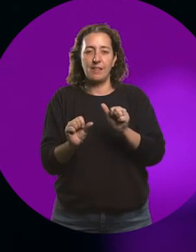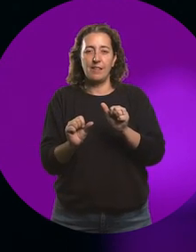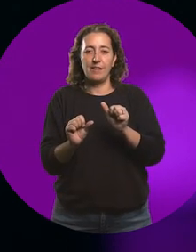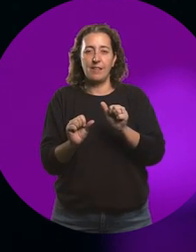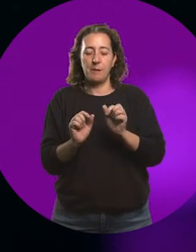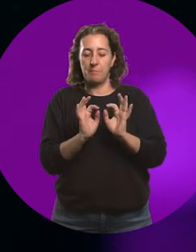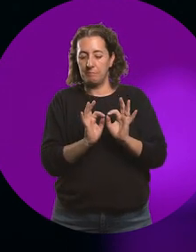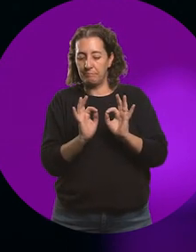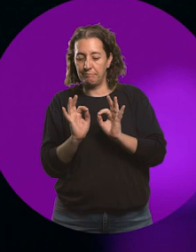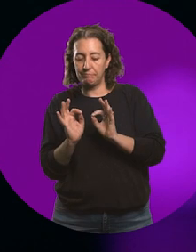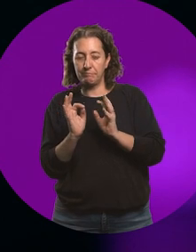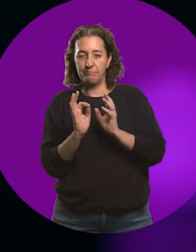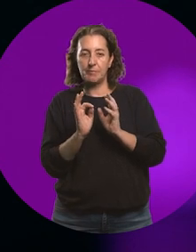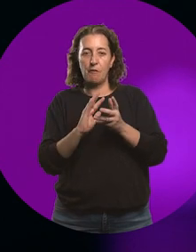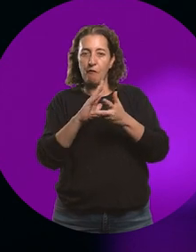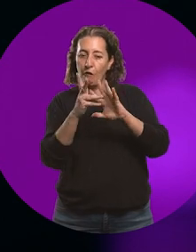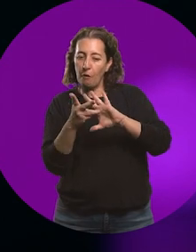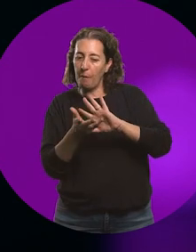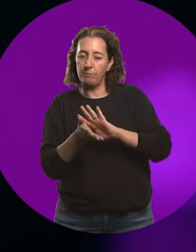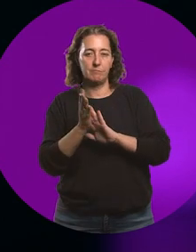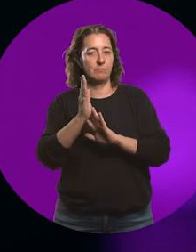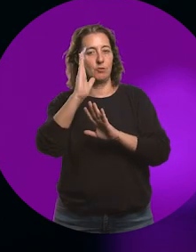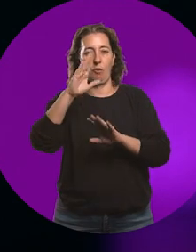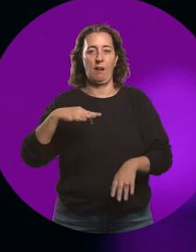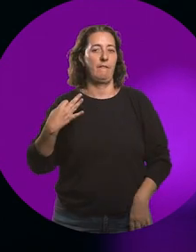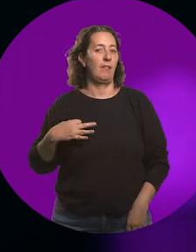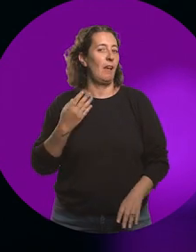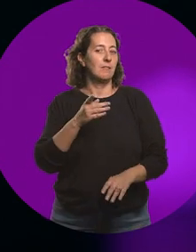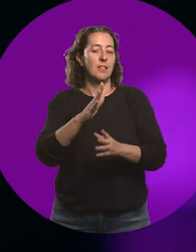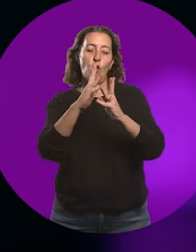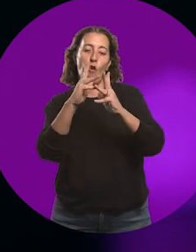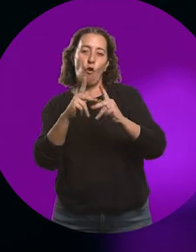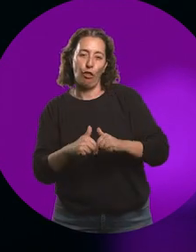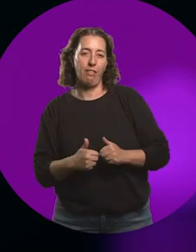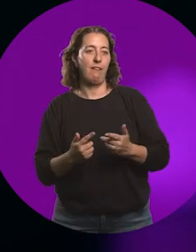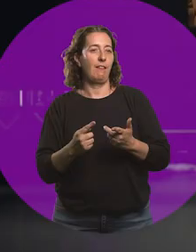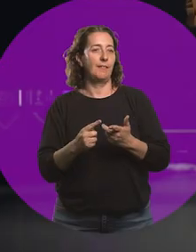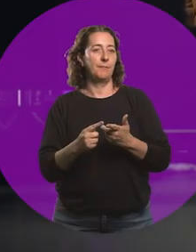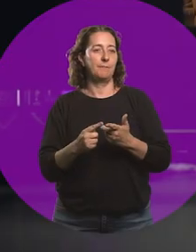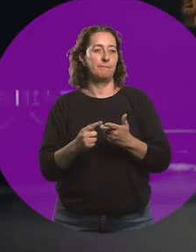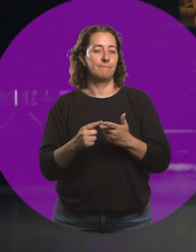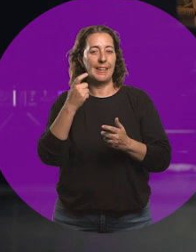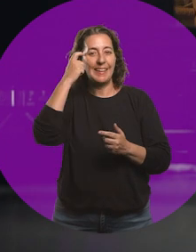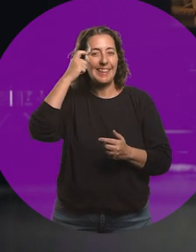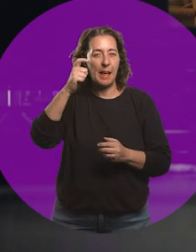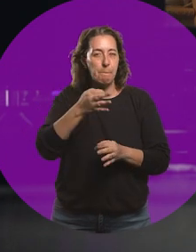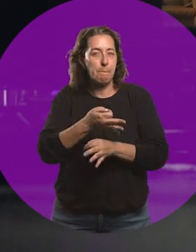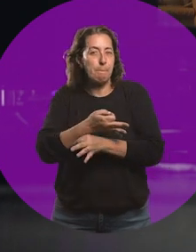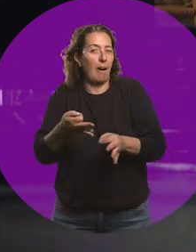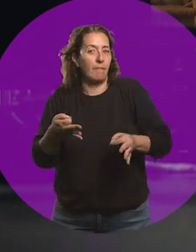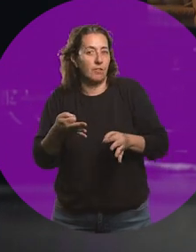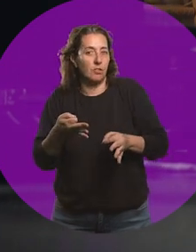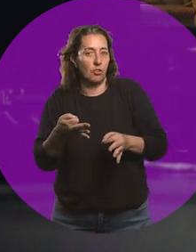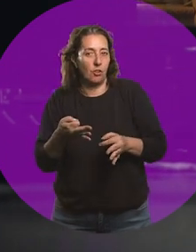y dura para toda la vida. Ese orden, esa idea de perfección